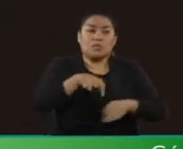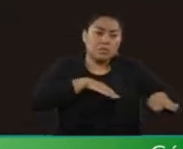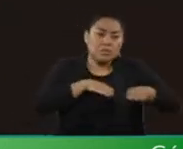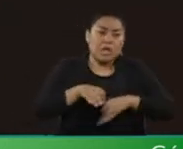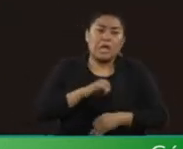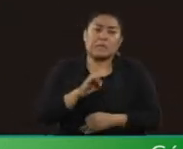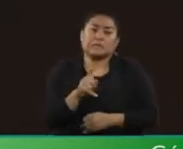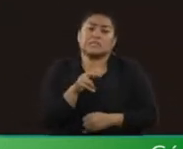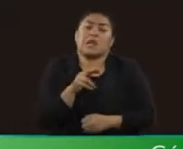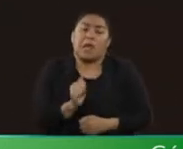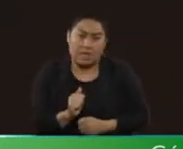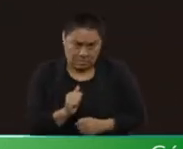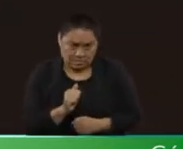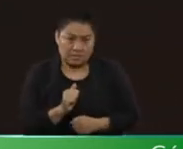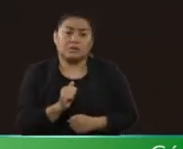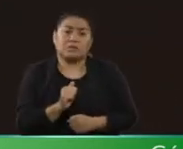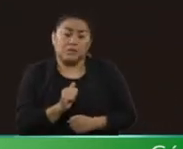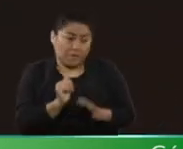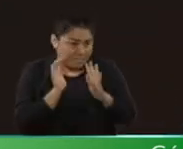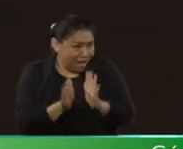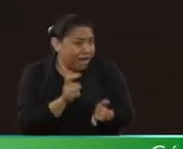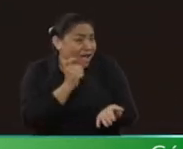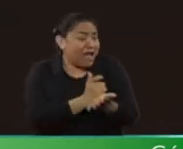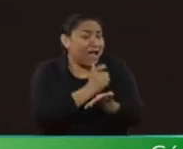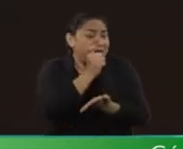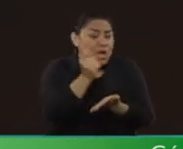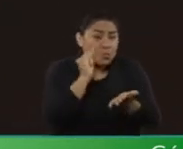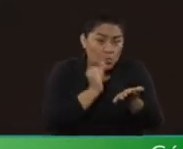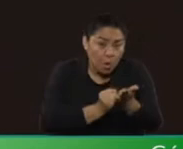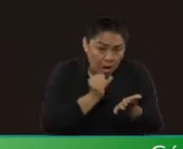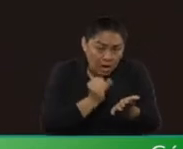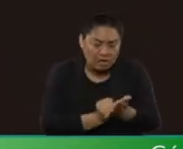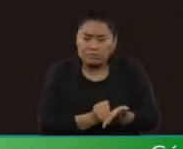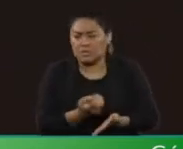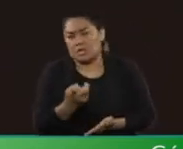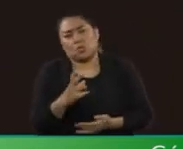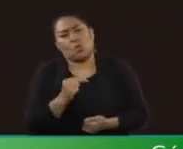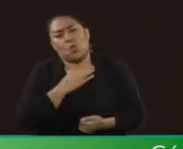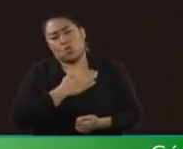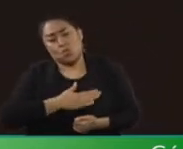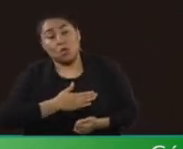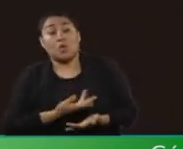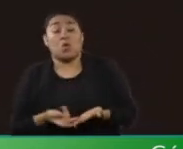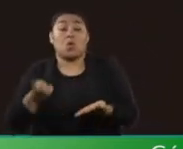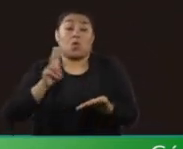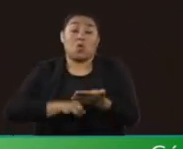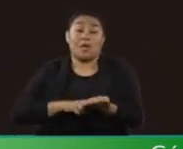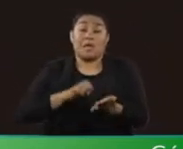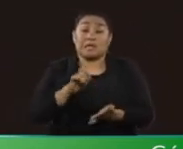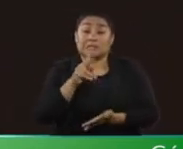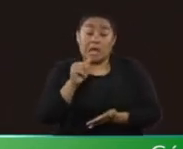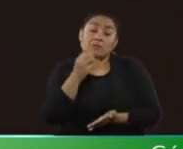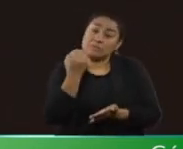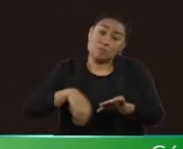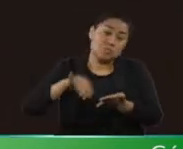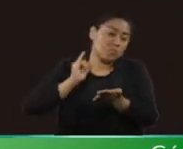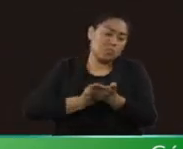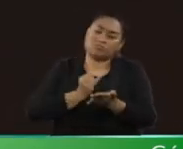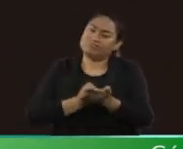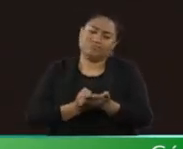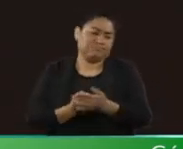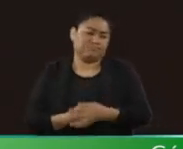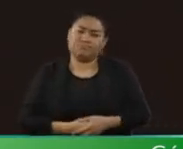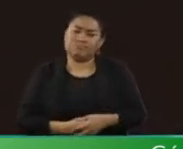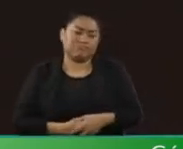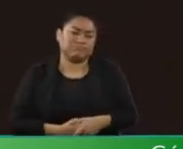laboral por la que ya pagaron impuestos y es injusto que todavía se les cobre más quiero